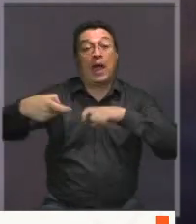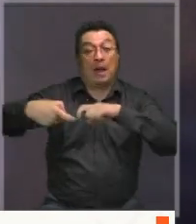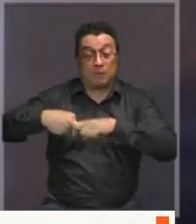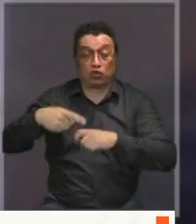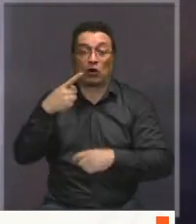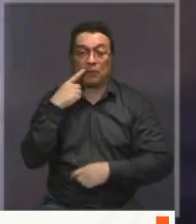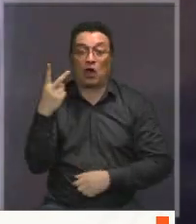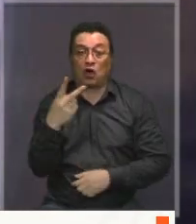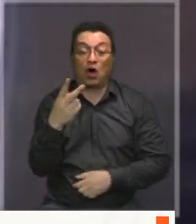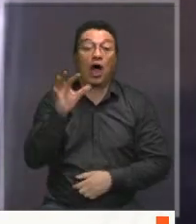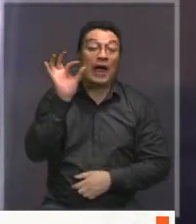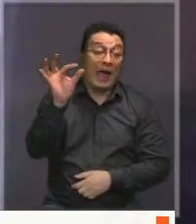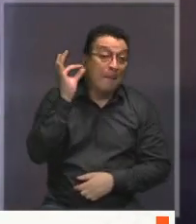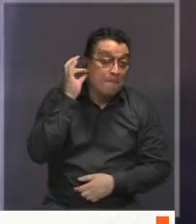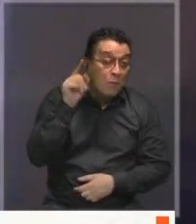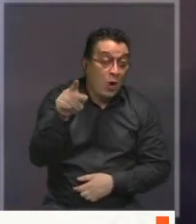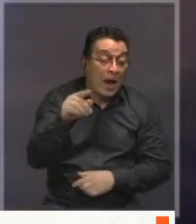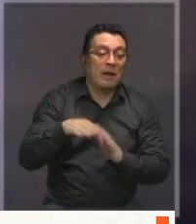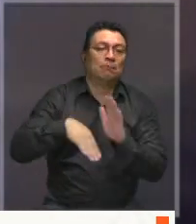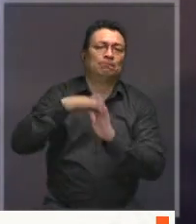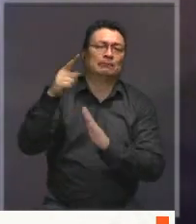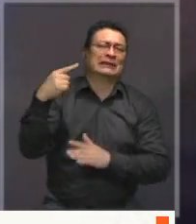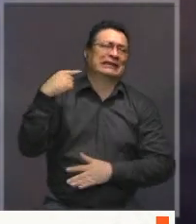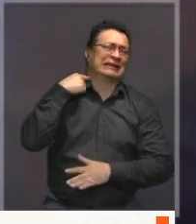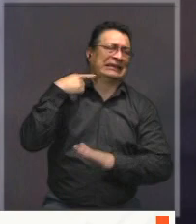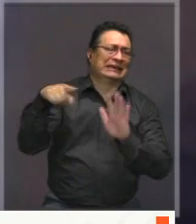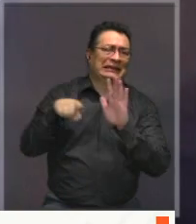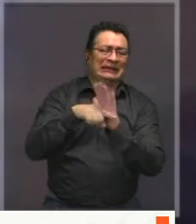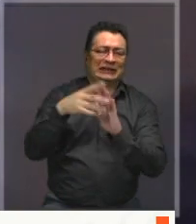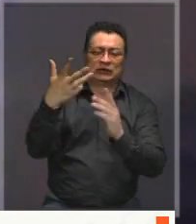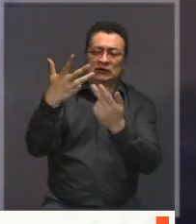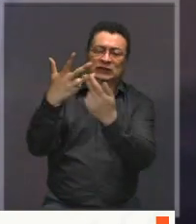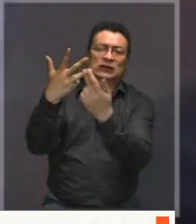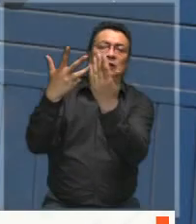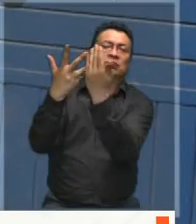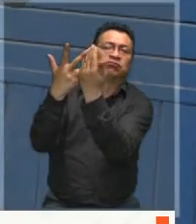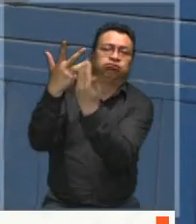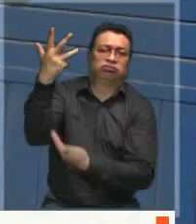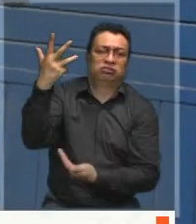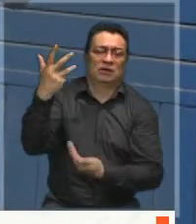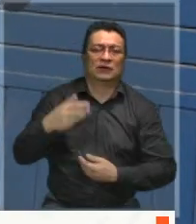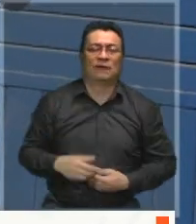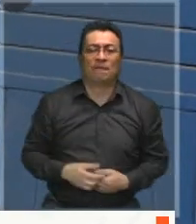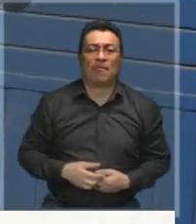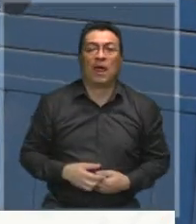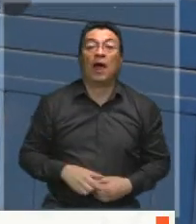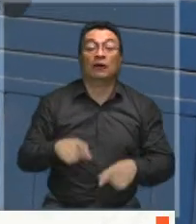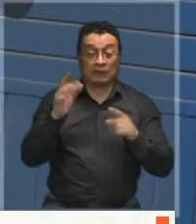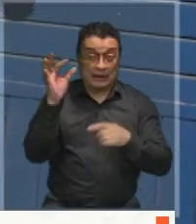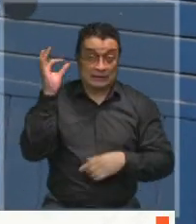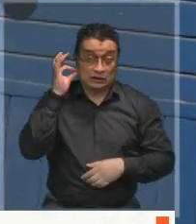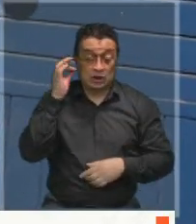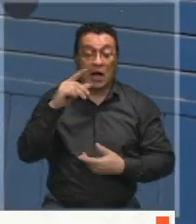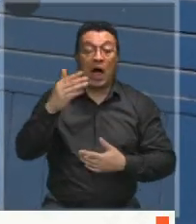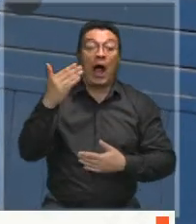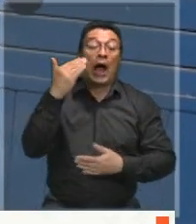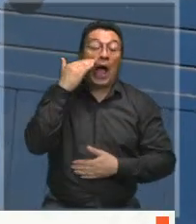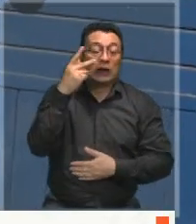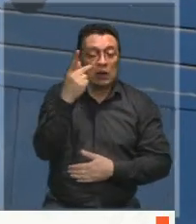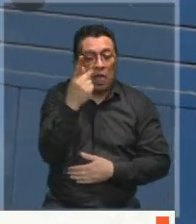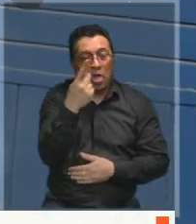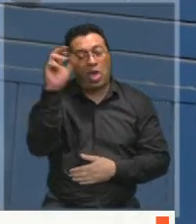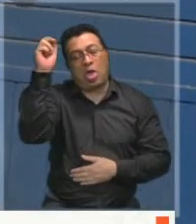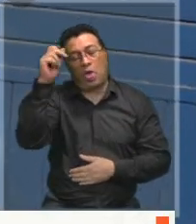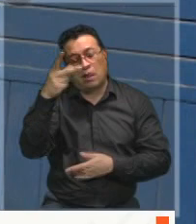Fue ella la que recibió la peor parte al perder uno de sus dedos. La señora estaba casi perdiendo el conocimiento.